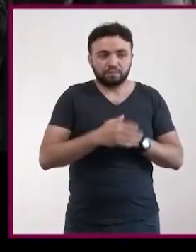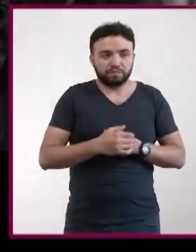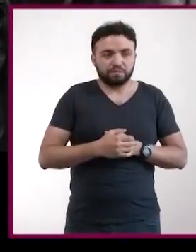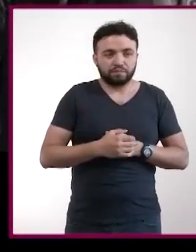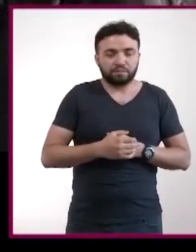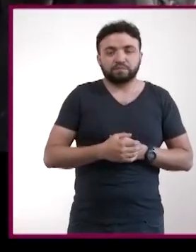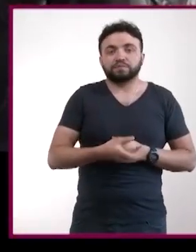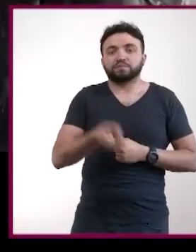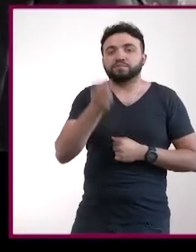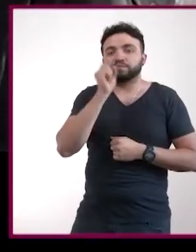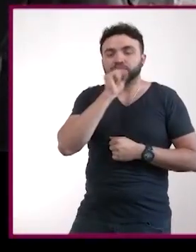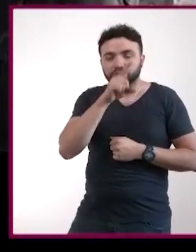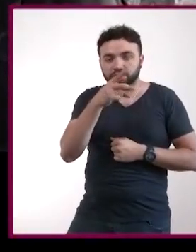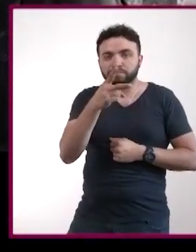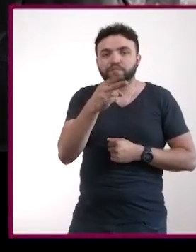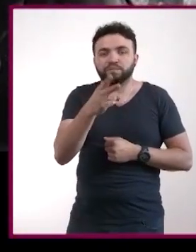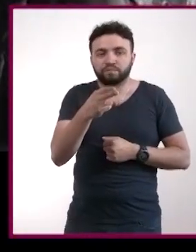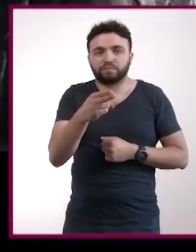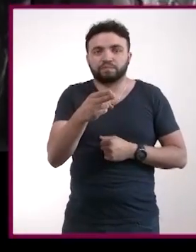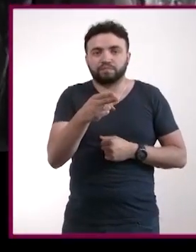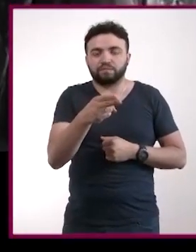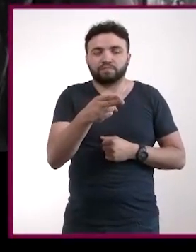Y también es como una visión